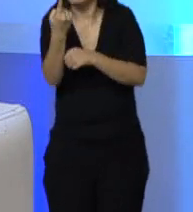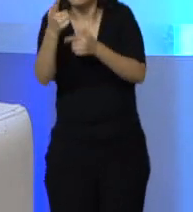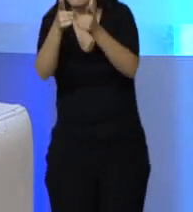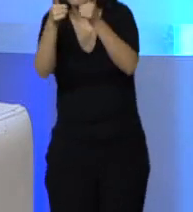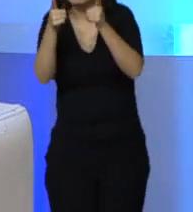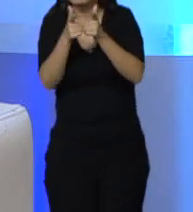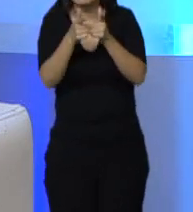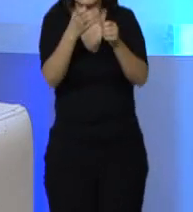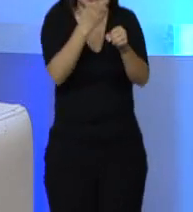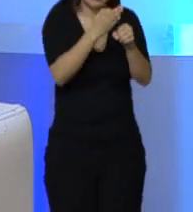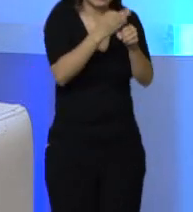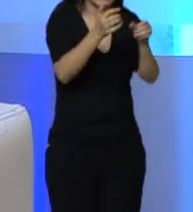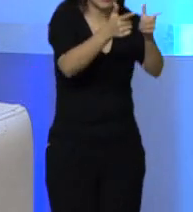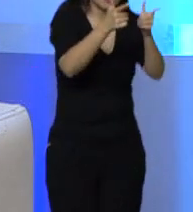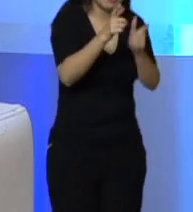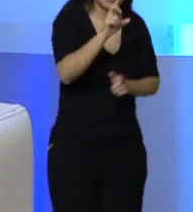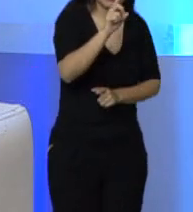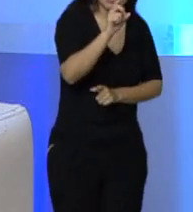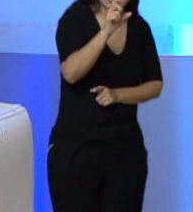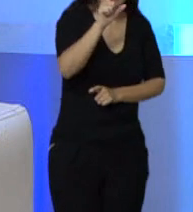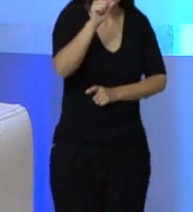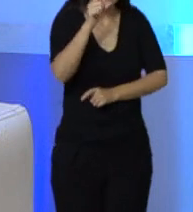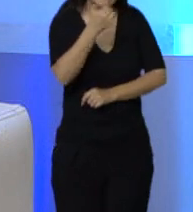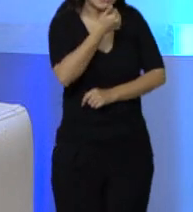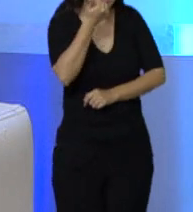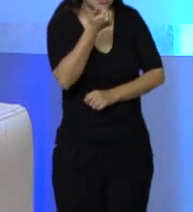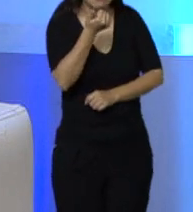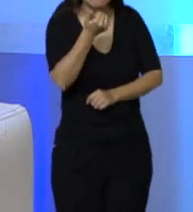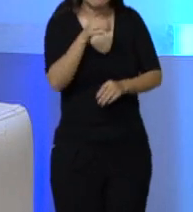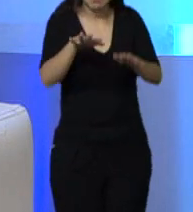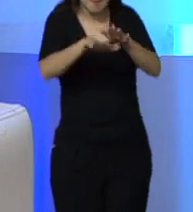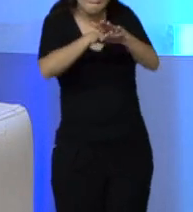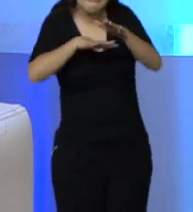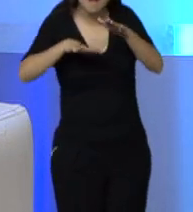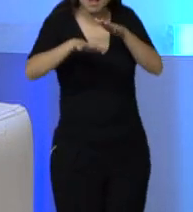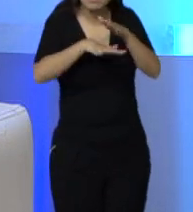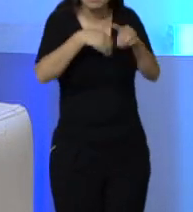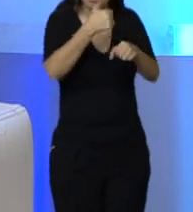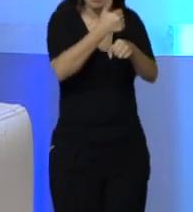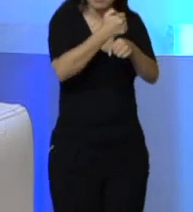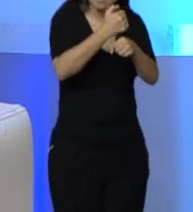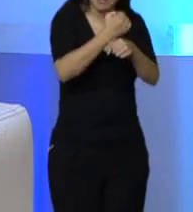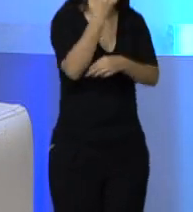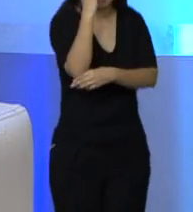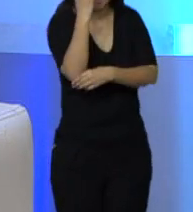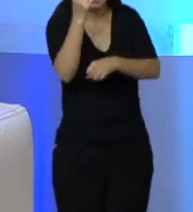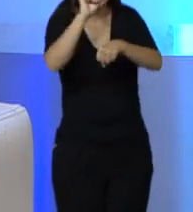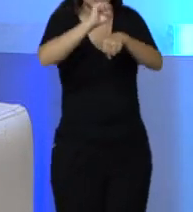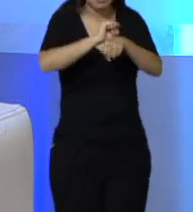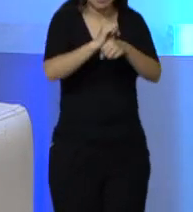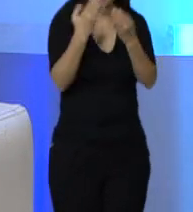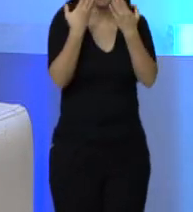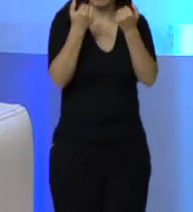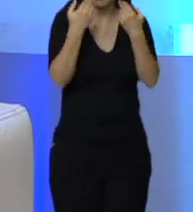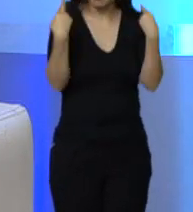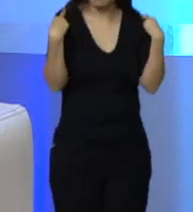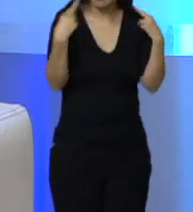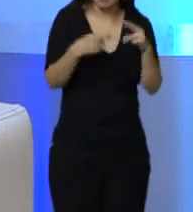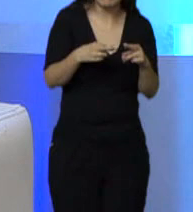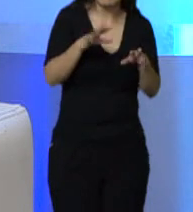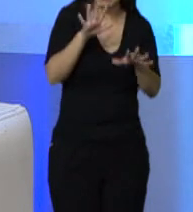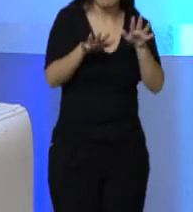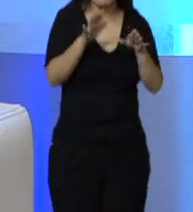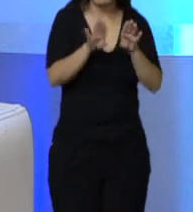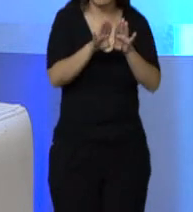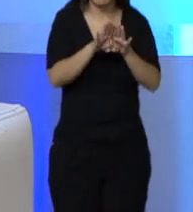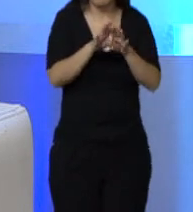30 20 algunas veces en el nivel básico por ejemplo se quedan sin docentes y que tardan a veces todo un